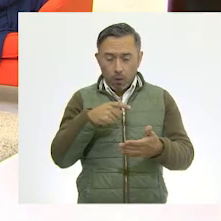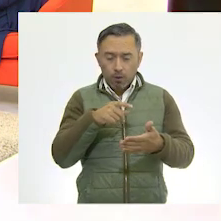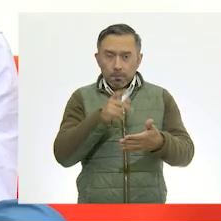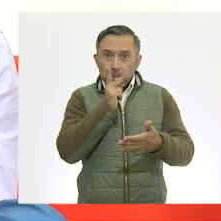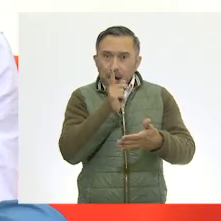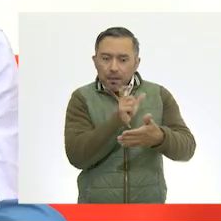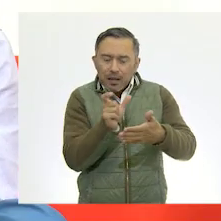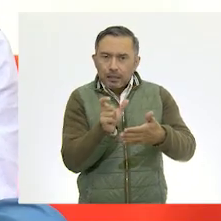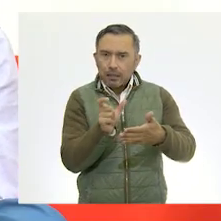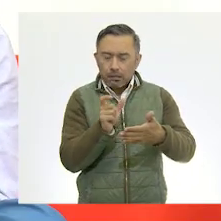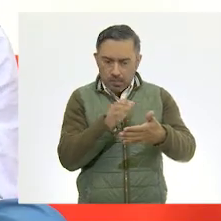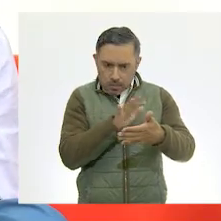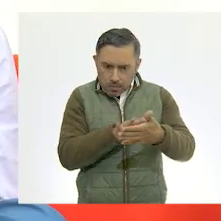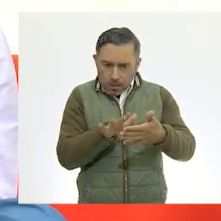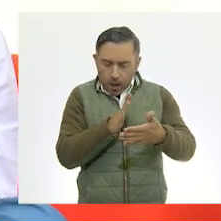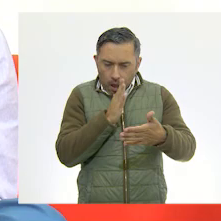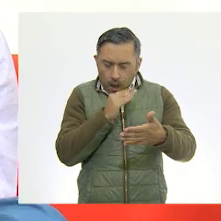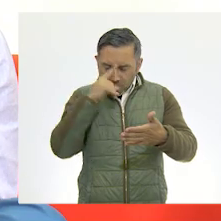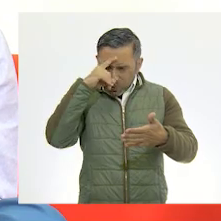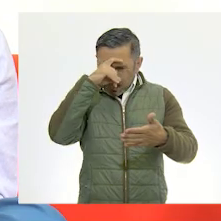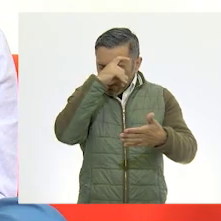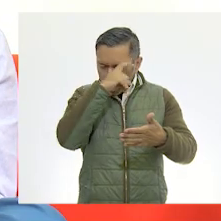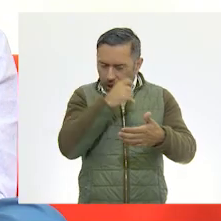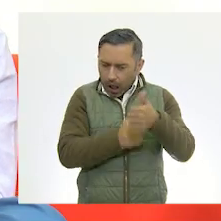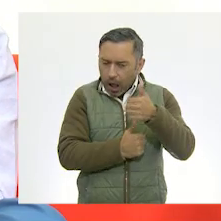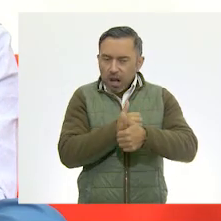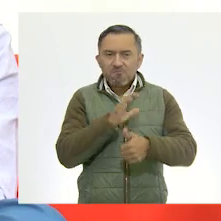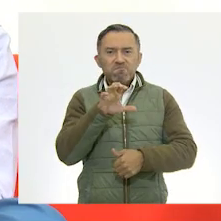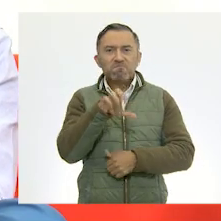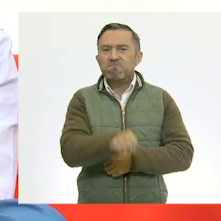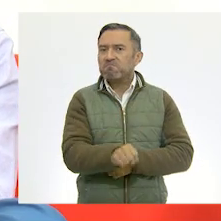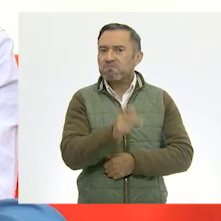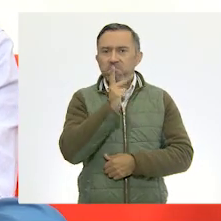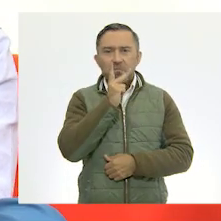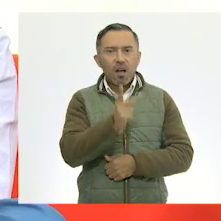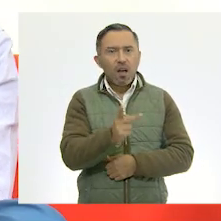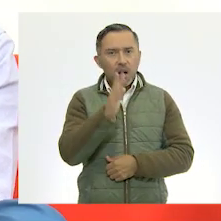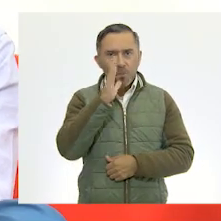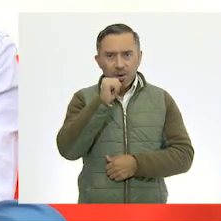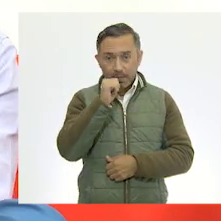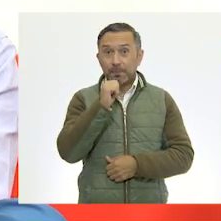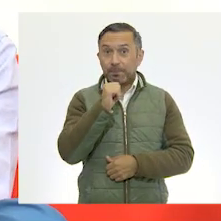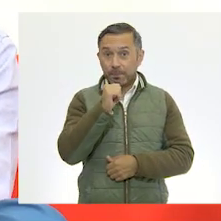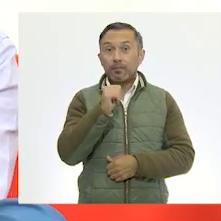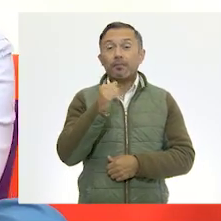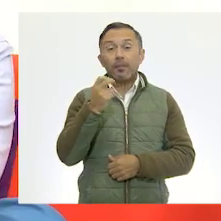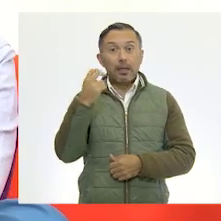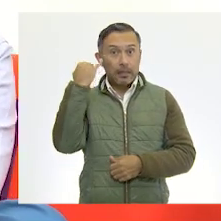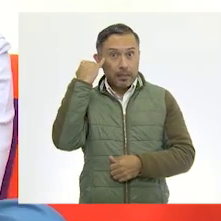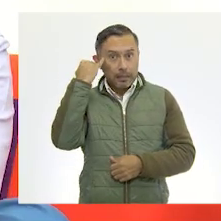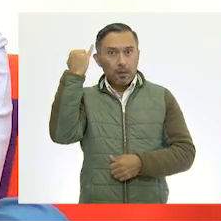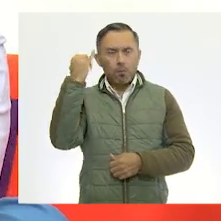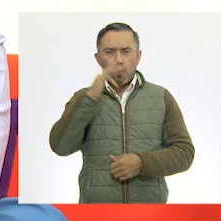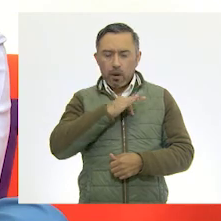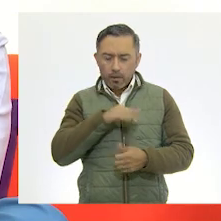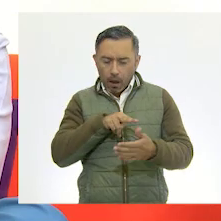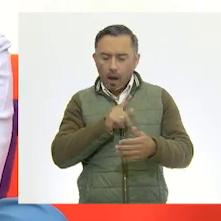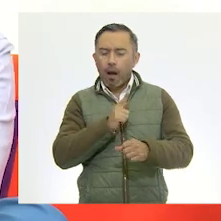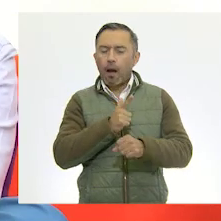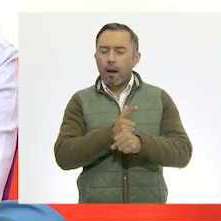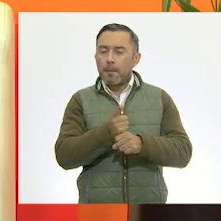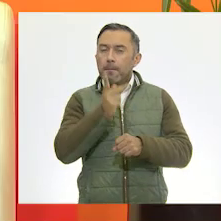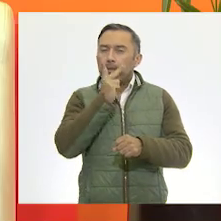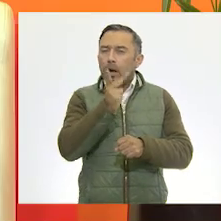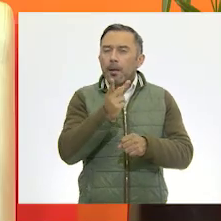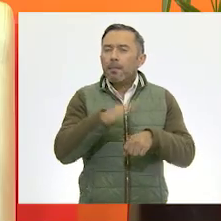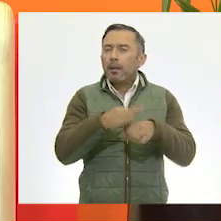puede ser muy complicado. Entonces, es cómo aprender a enmaquetar y utilizar palabras claves y